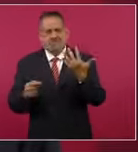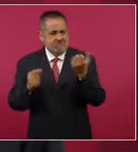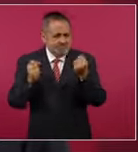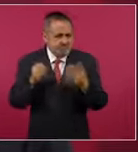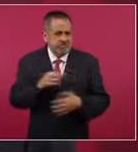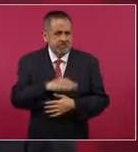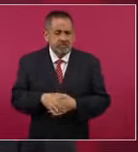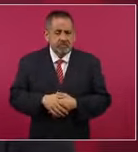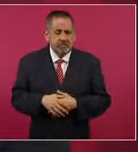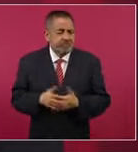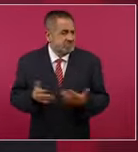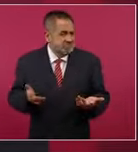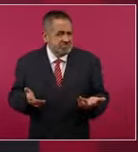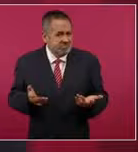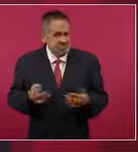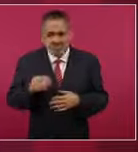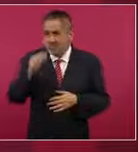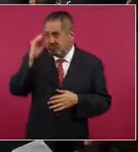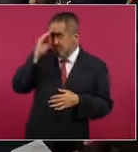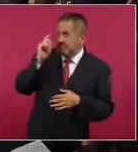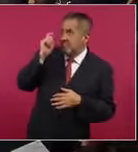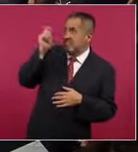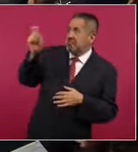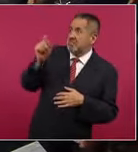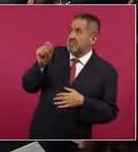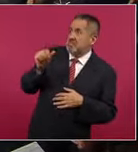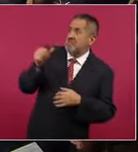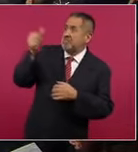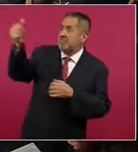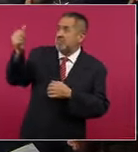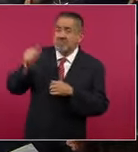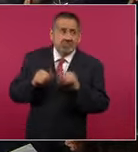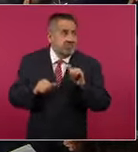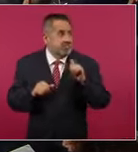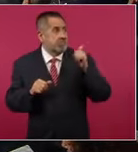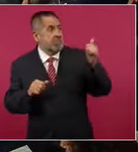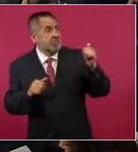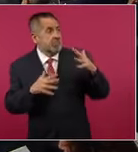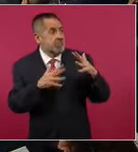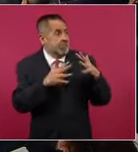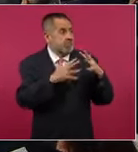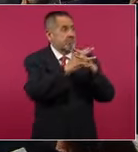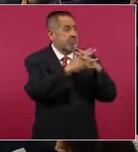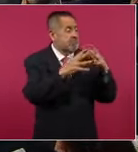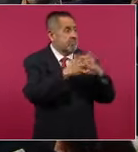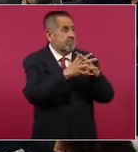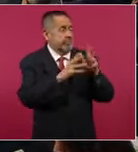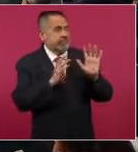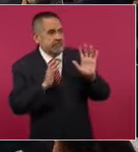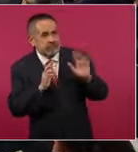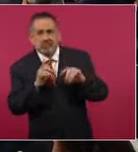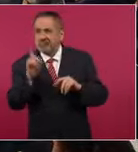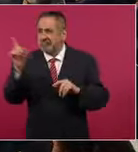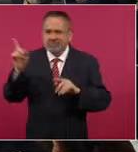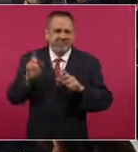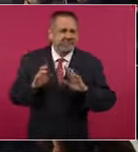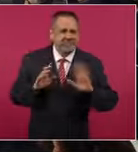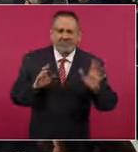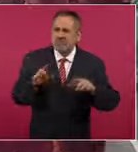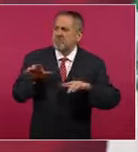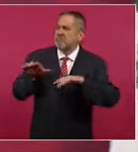vez de estar pensando en hegemonías bélicas, en